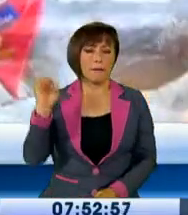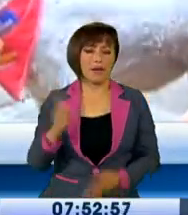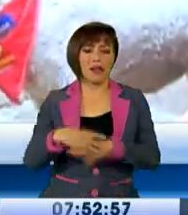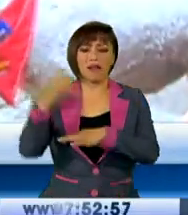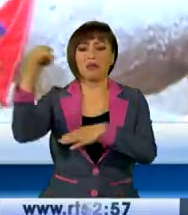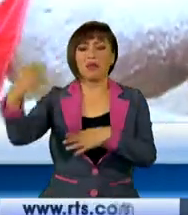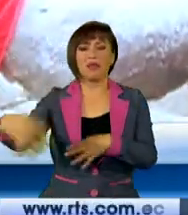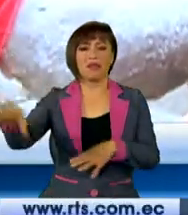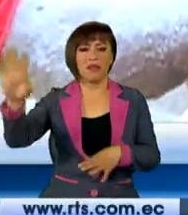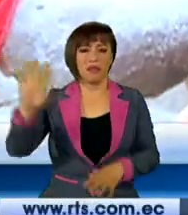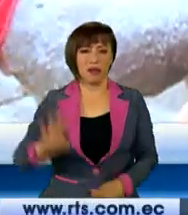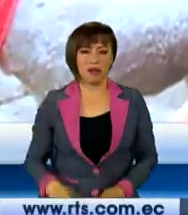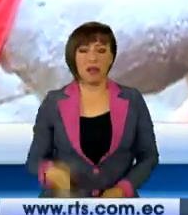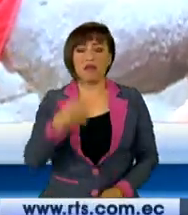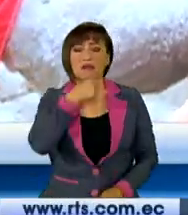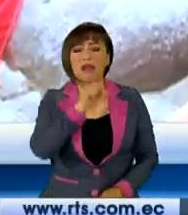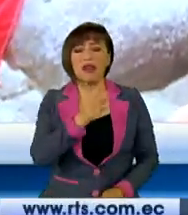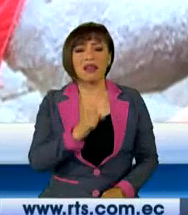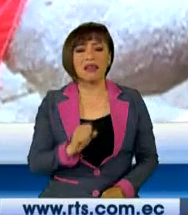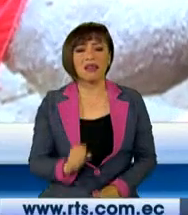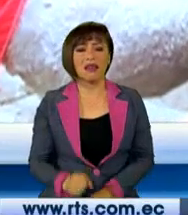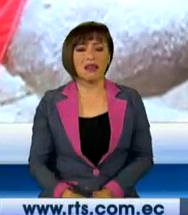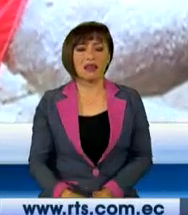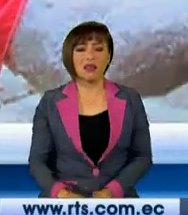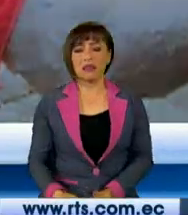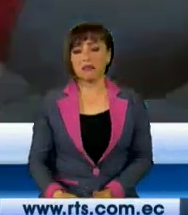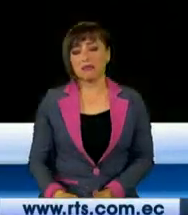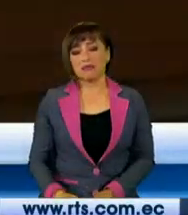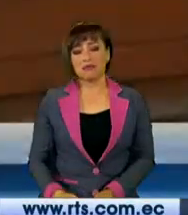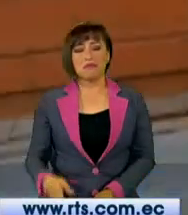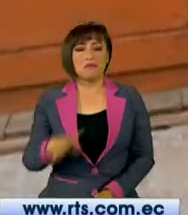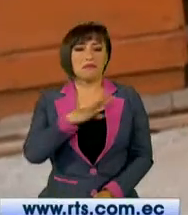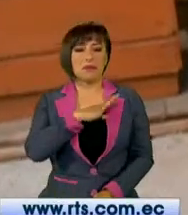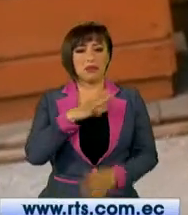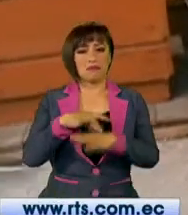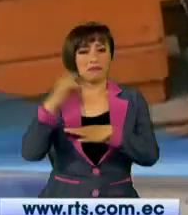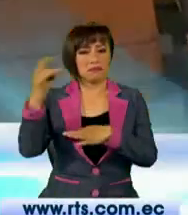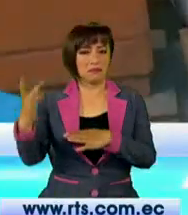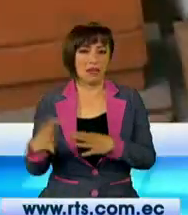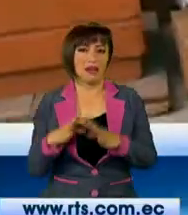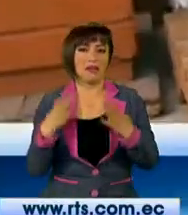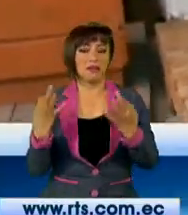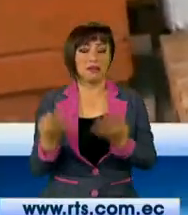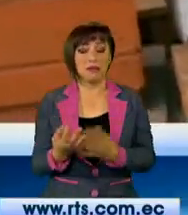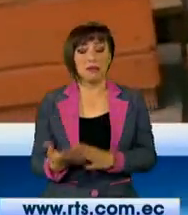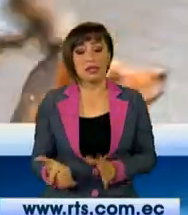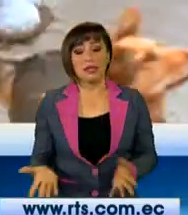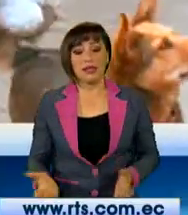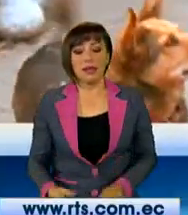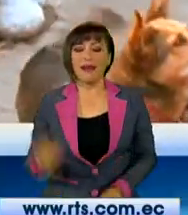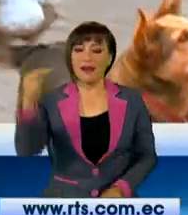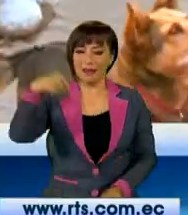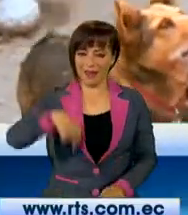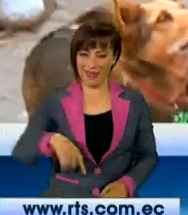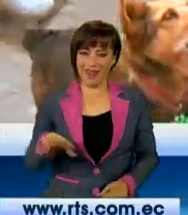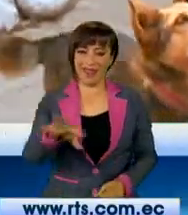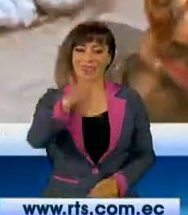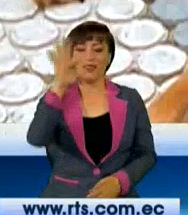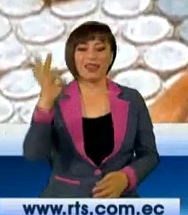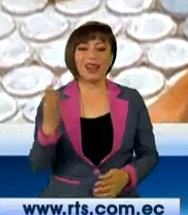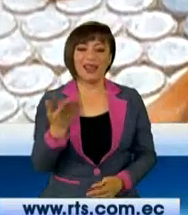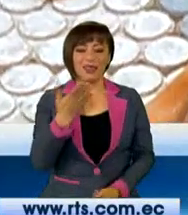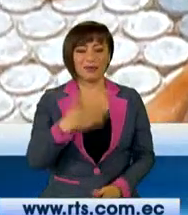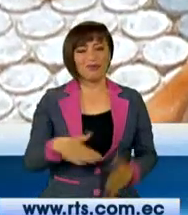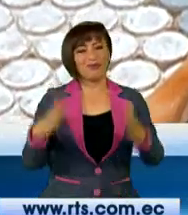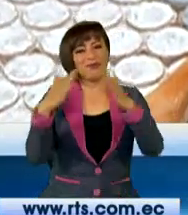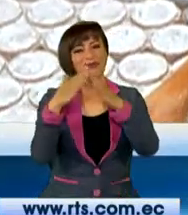está viejita, entonces prácticamente la abandonaron. Aquí todos han encontrado un hogar, alimento y salud.